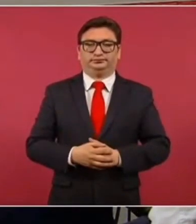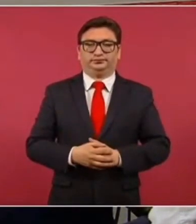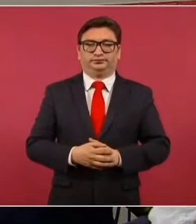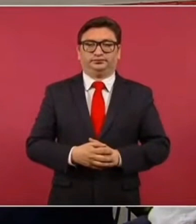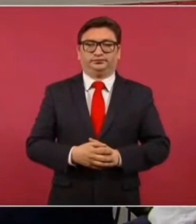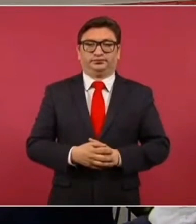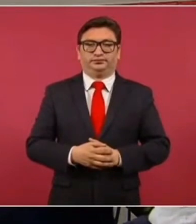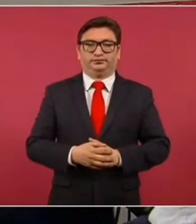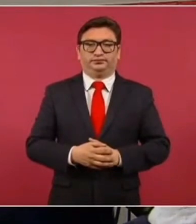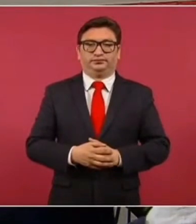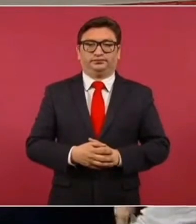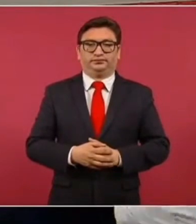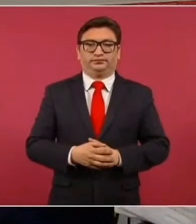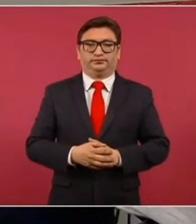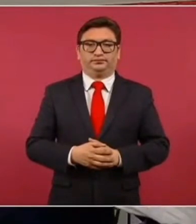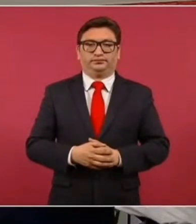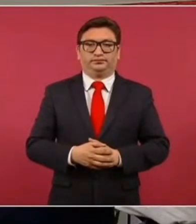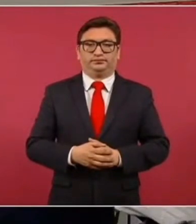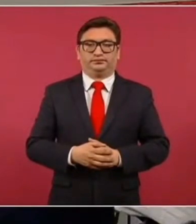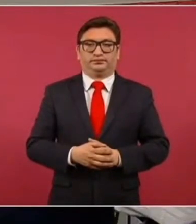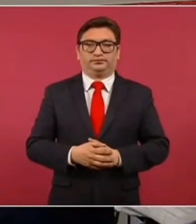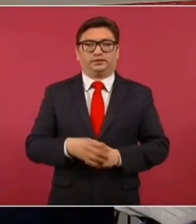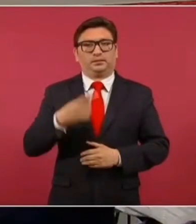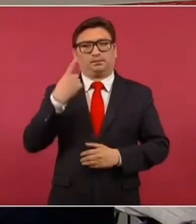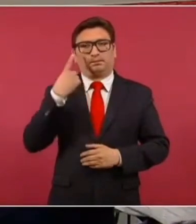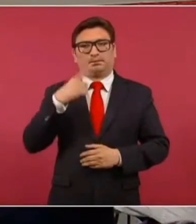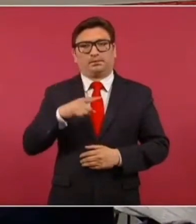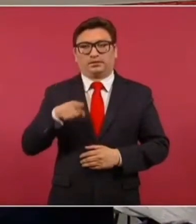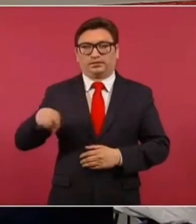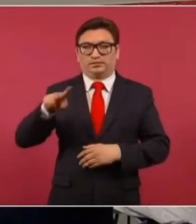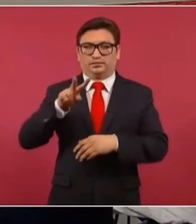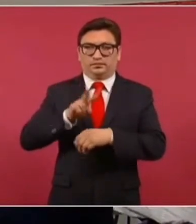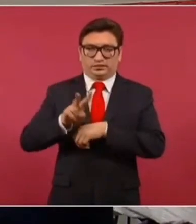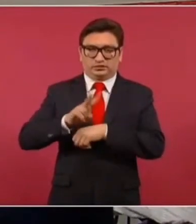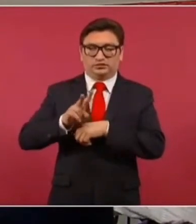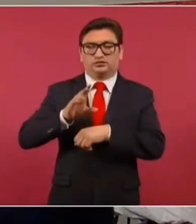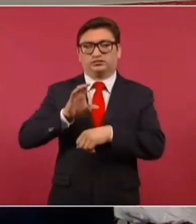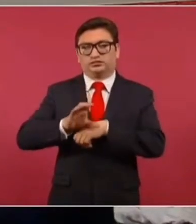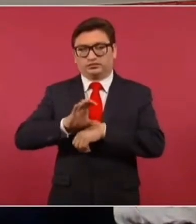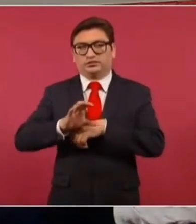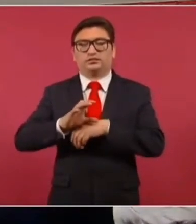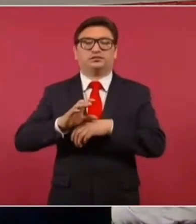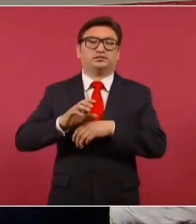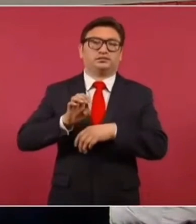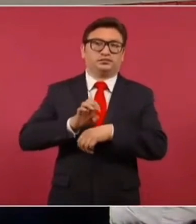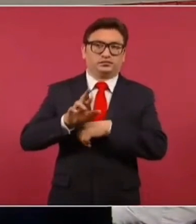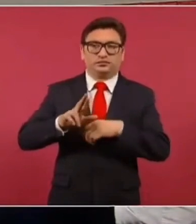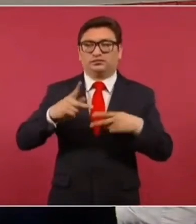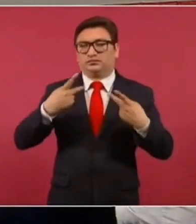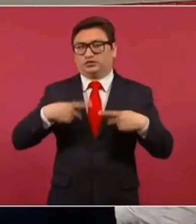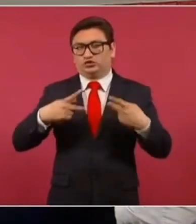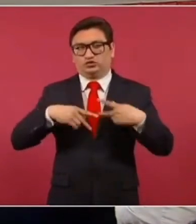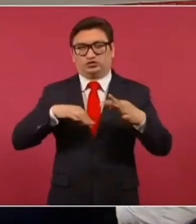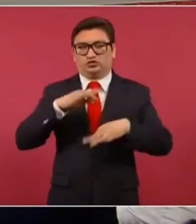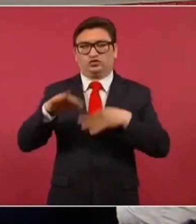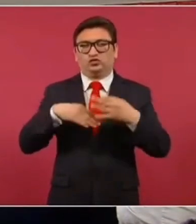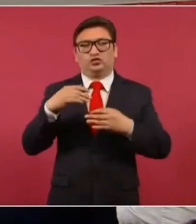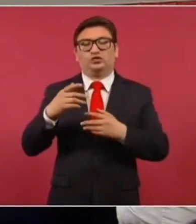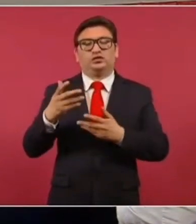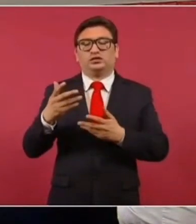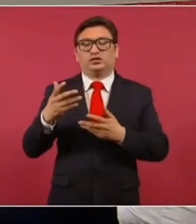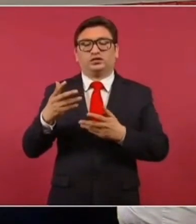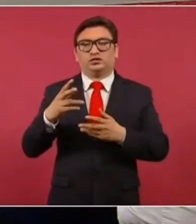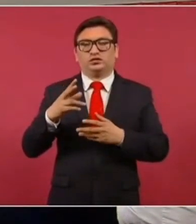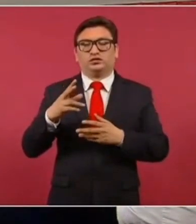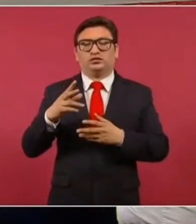para que los venezolanos, colombianos, ecuatorianos no tengan que